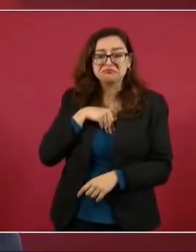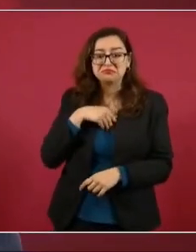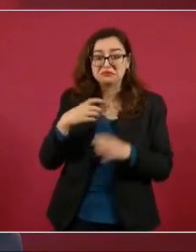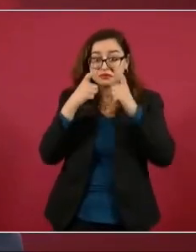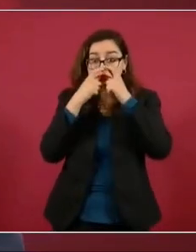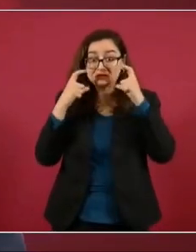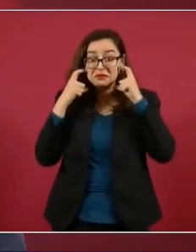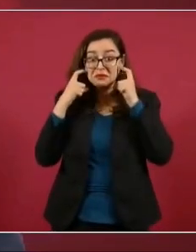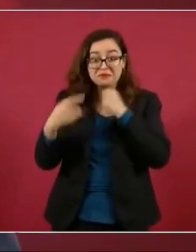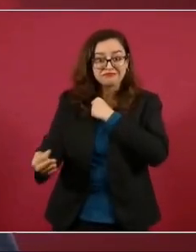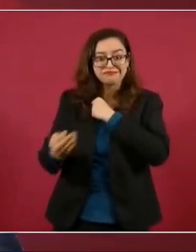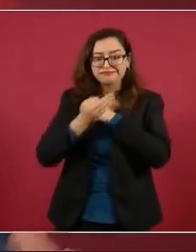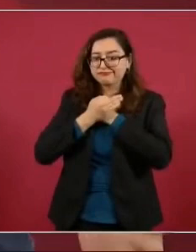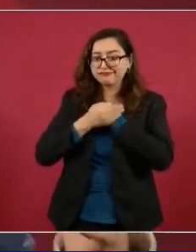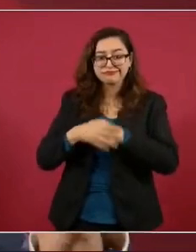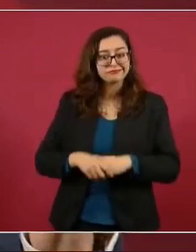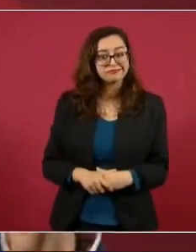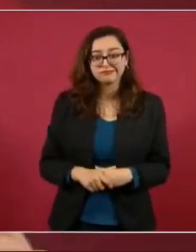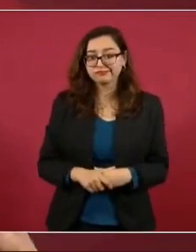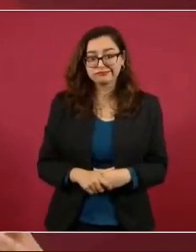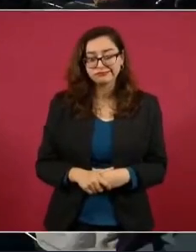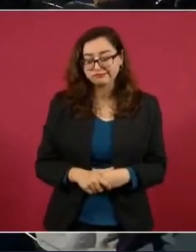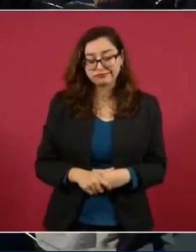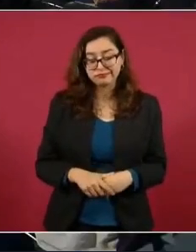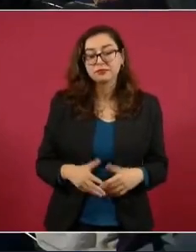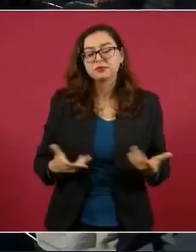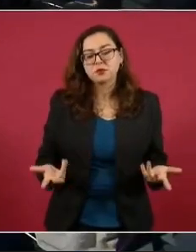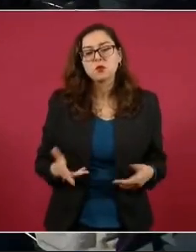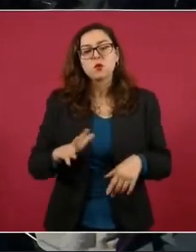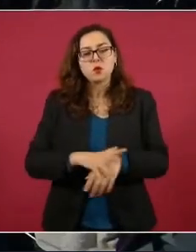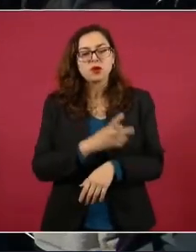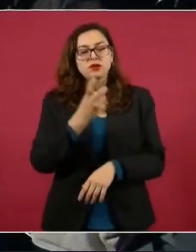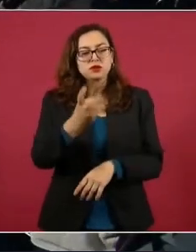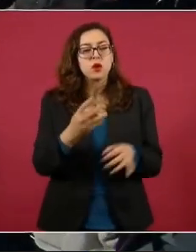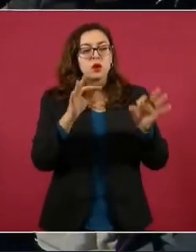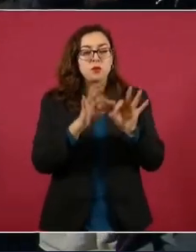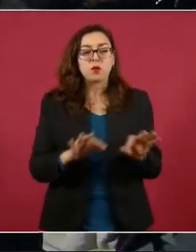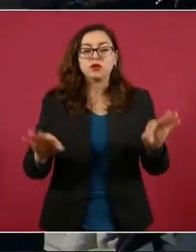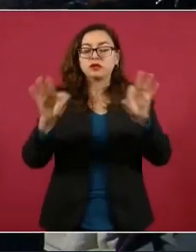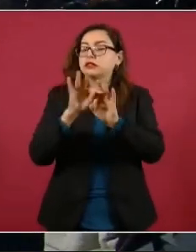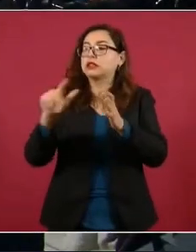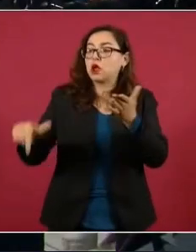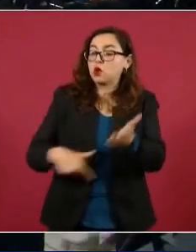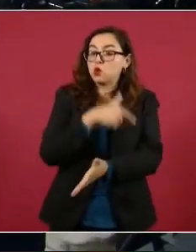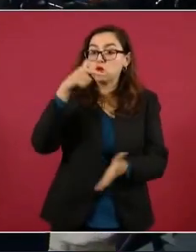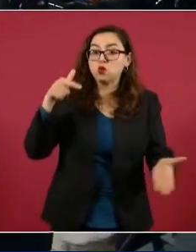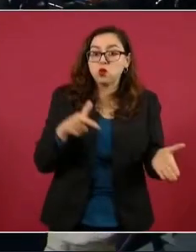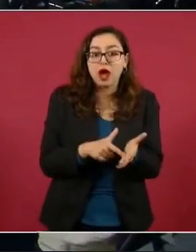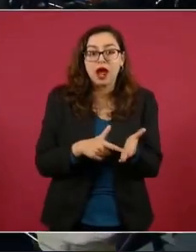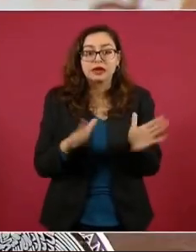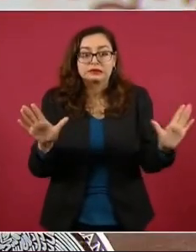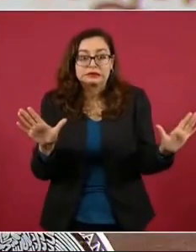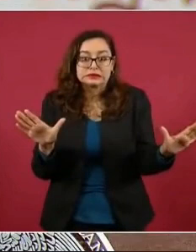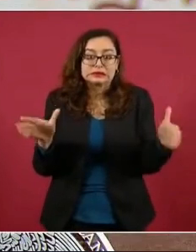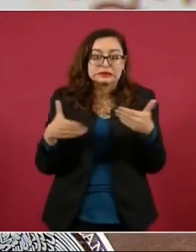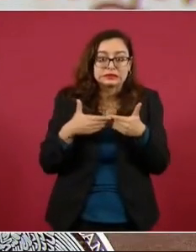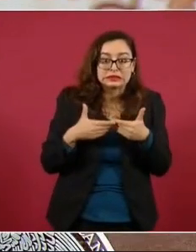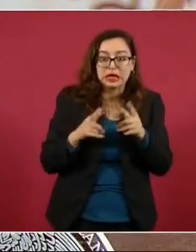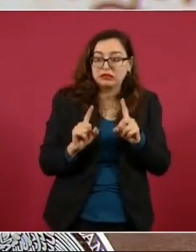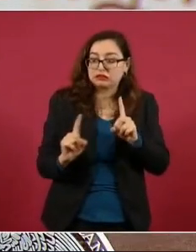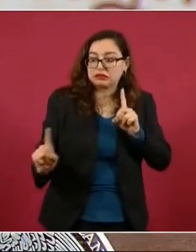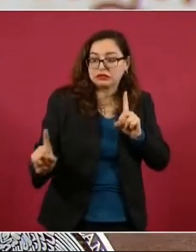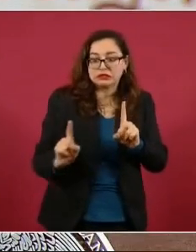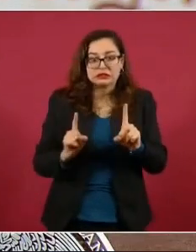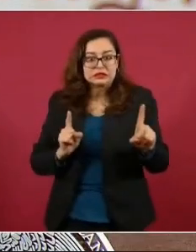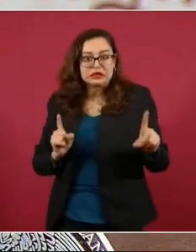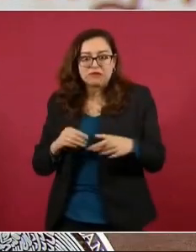la mayor utilidad del cubrebocas es en espacios públicos cerrados, en donde no se puede conservar una sana